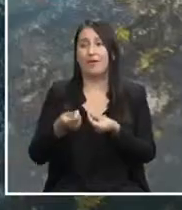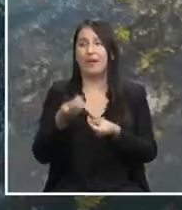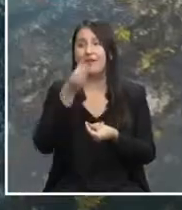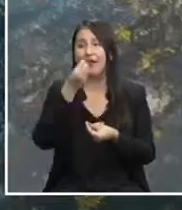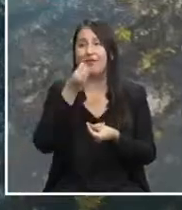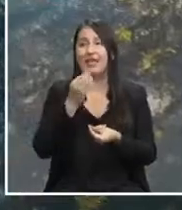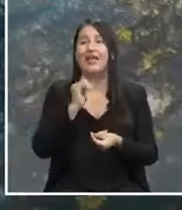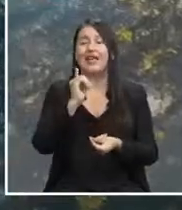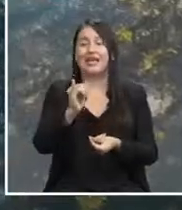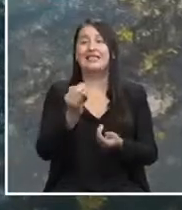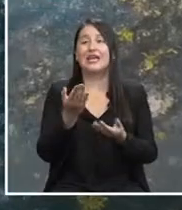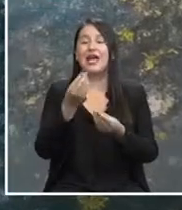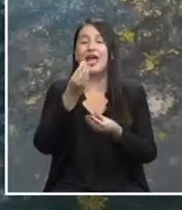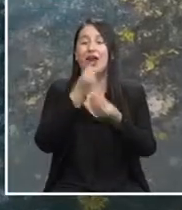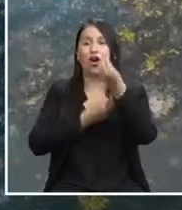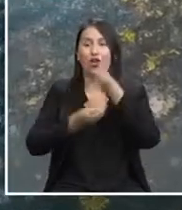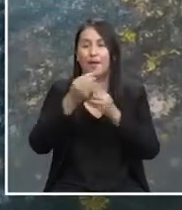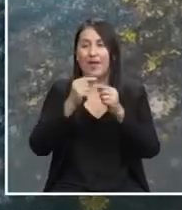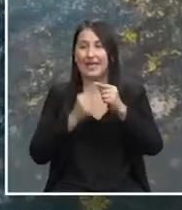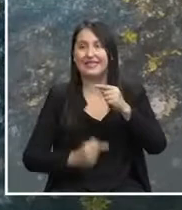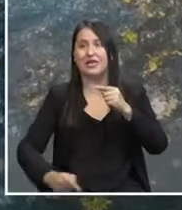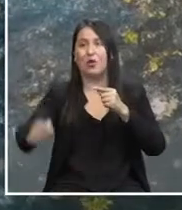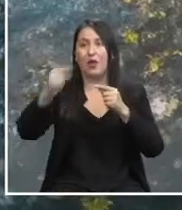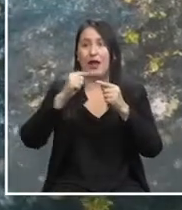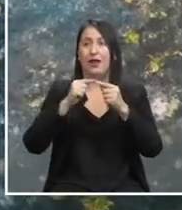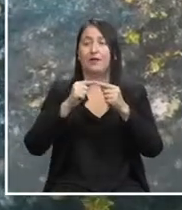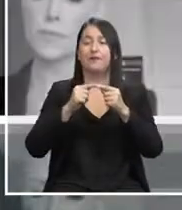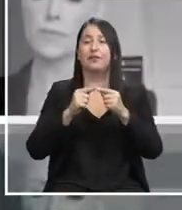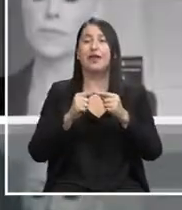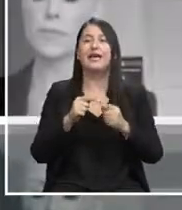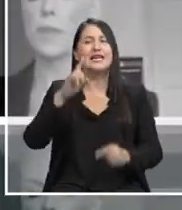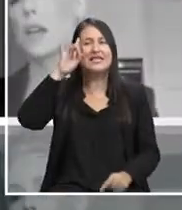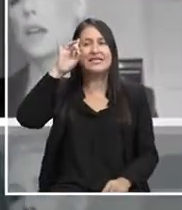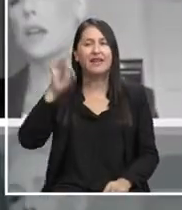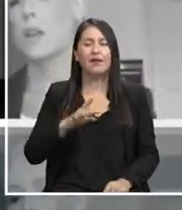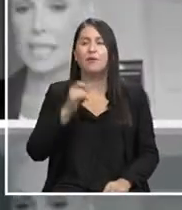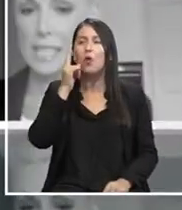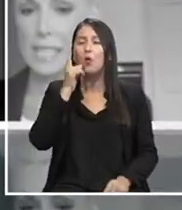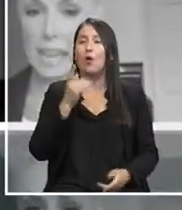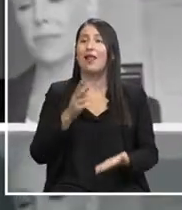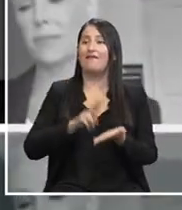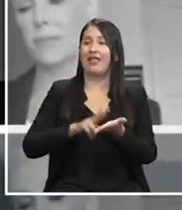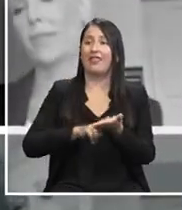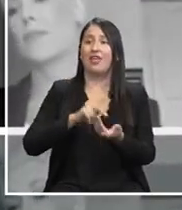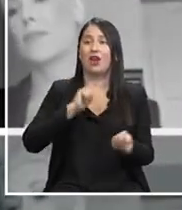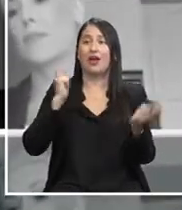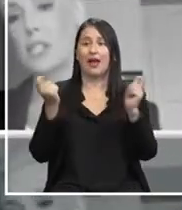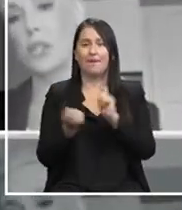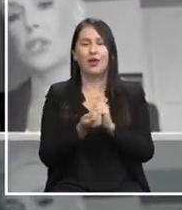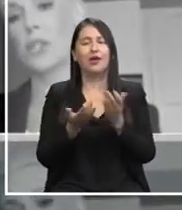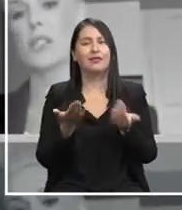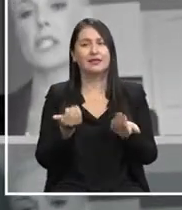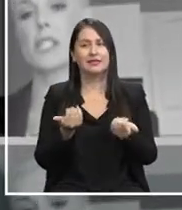verdaderamente circulares. How do we bring them about? Entonces, what are sabemos the cuáles son los grandes cambios que necesitamos, pero ¿cómo